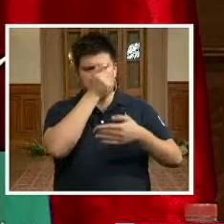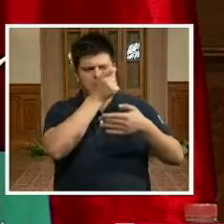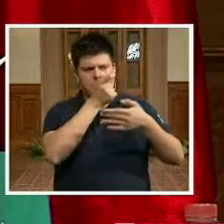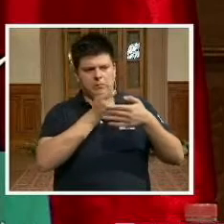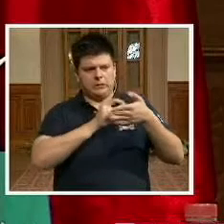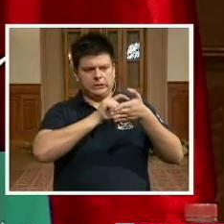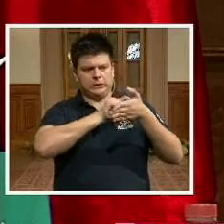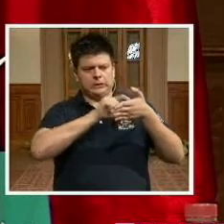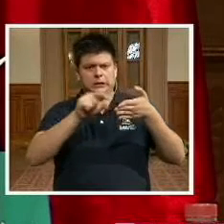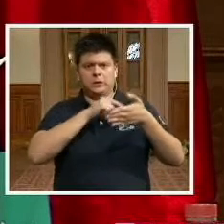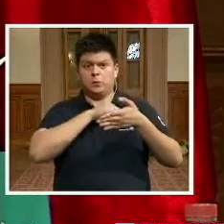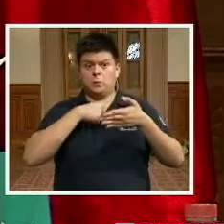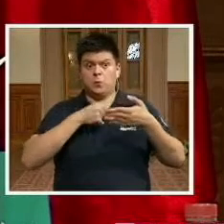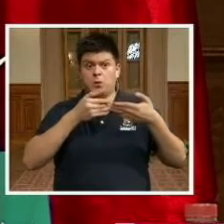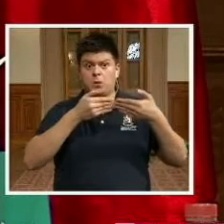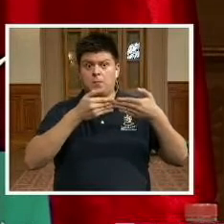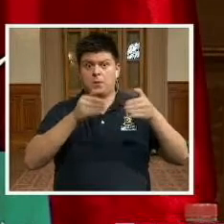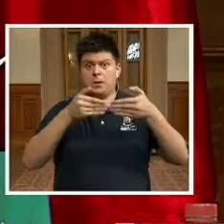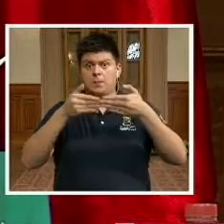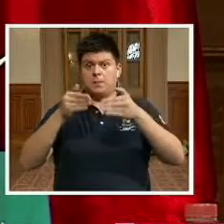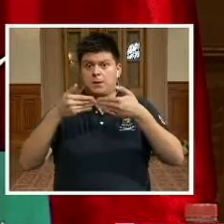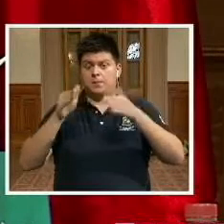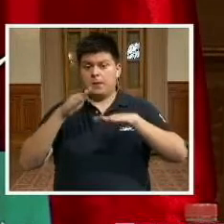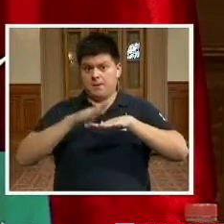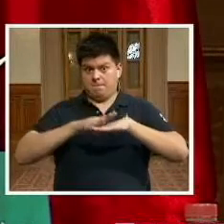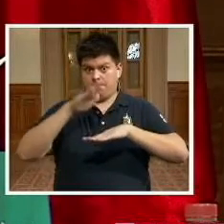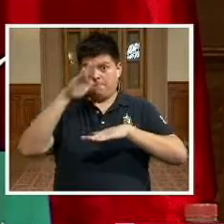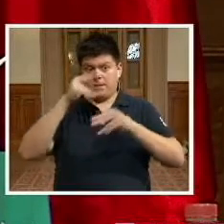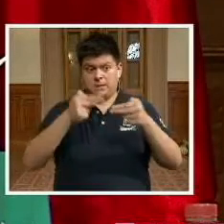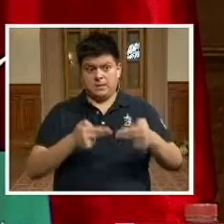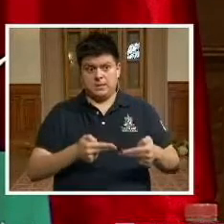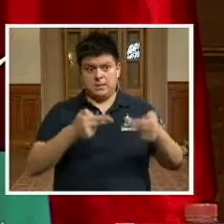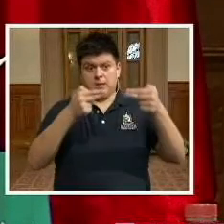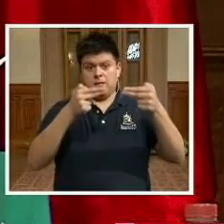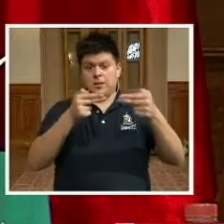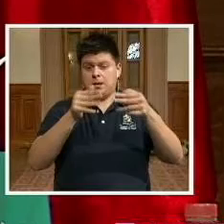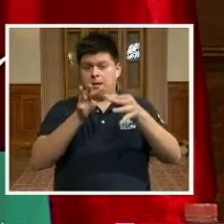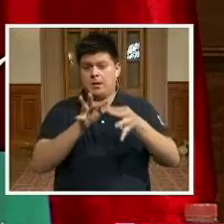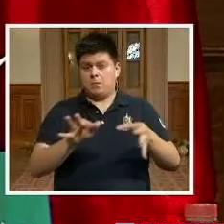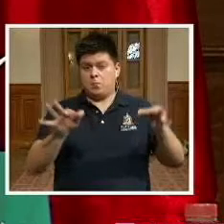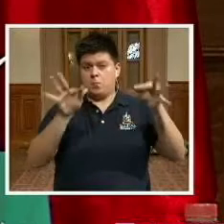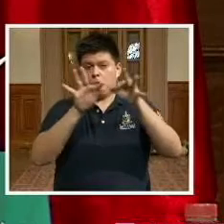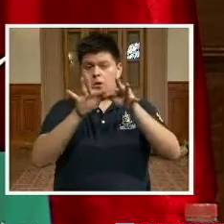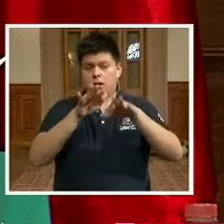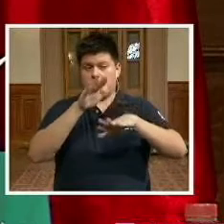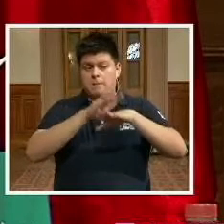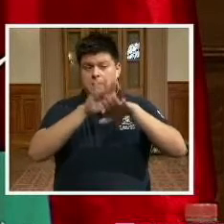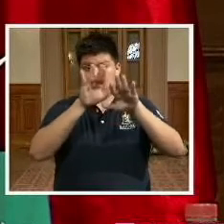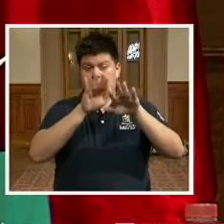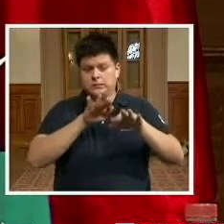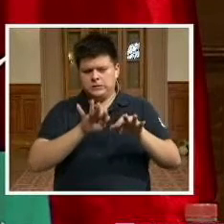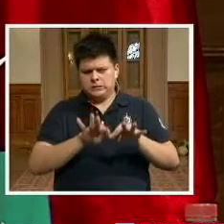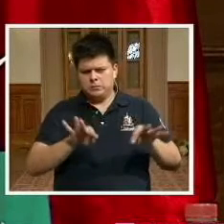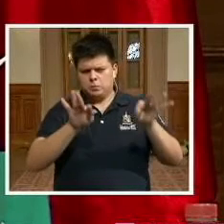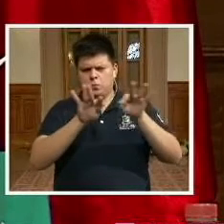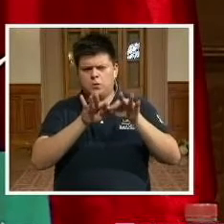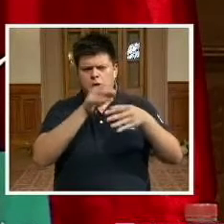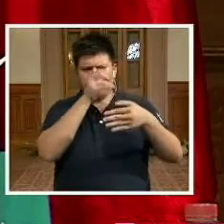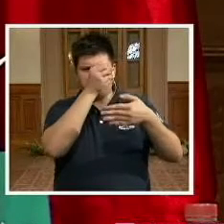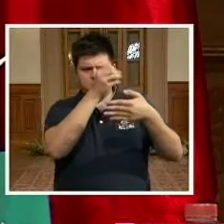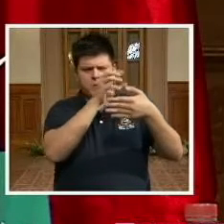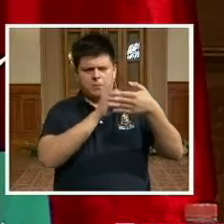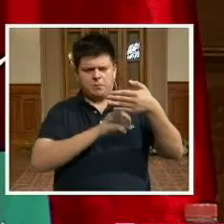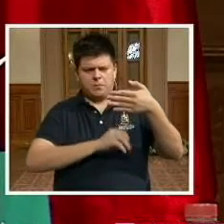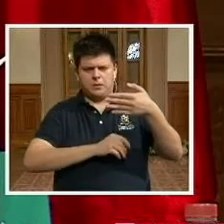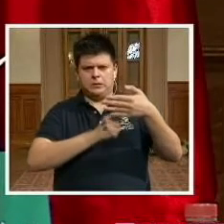va a permitir avanzar en la reapertura, principalmente los indicadores duros del semáforo, son la ocupación